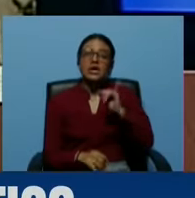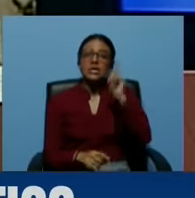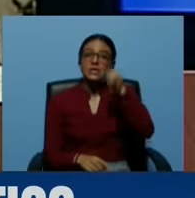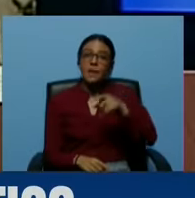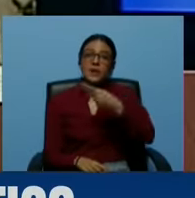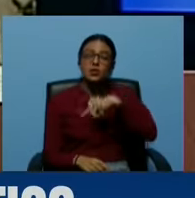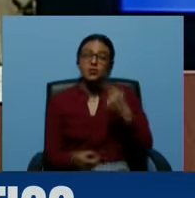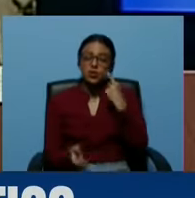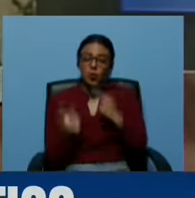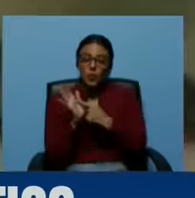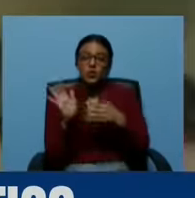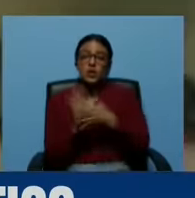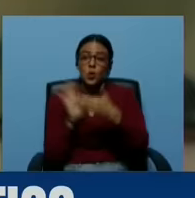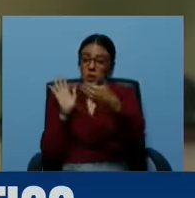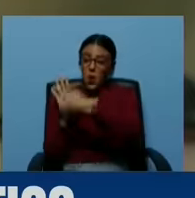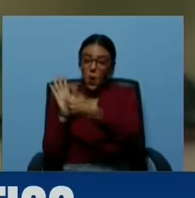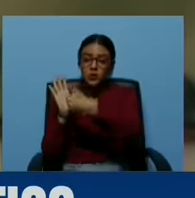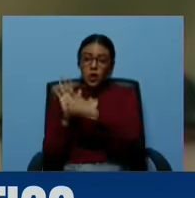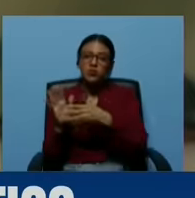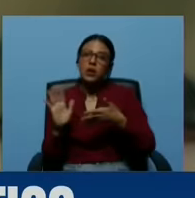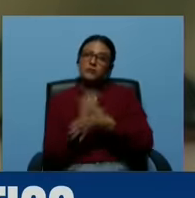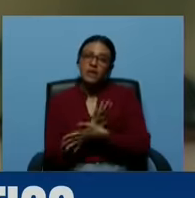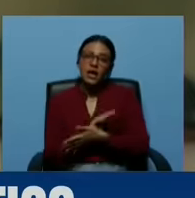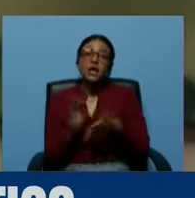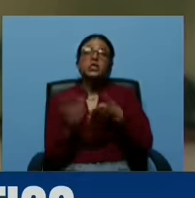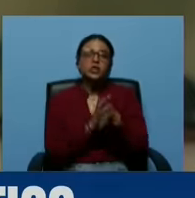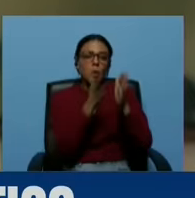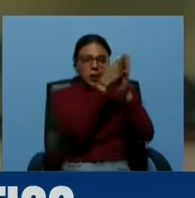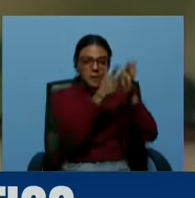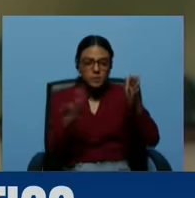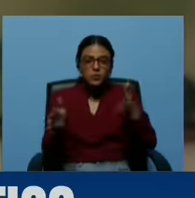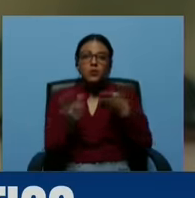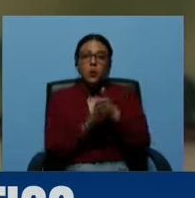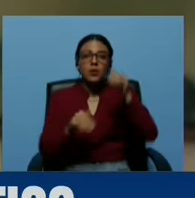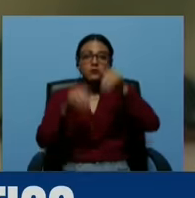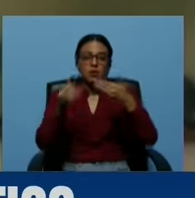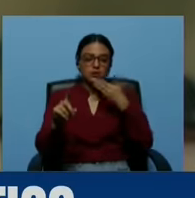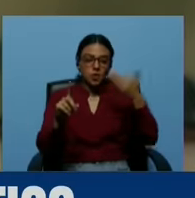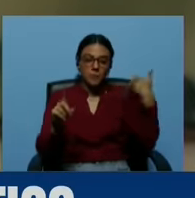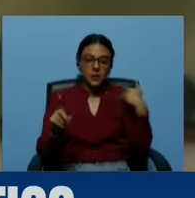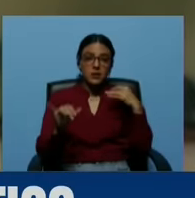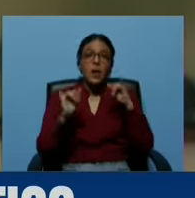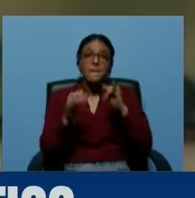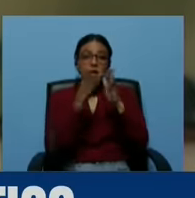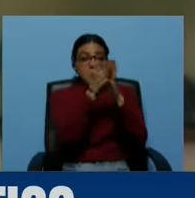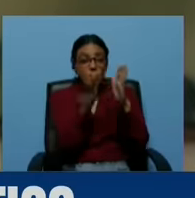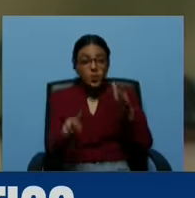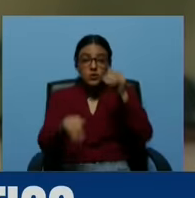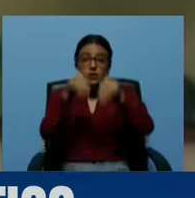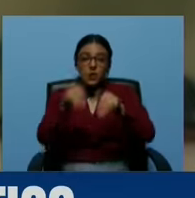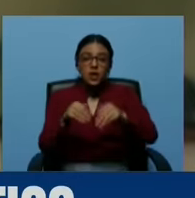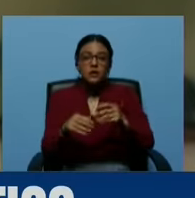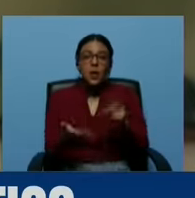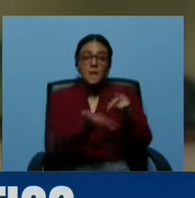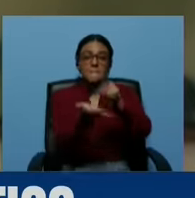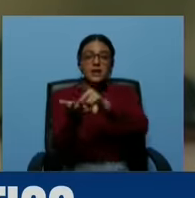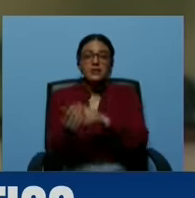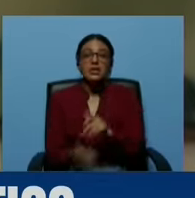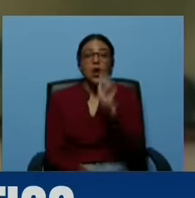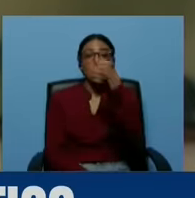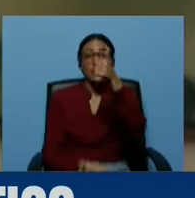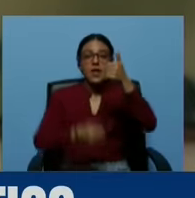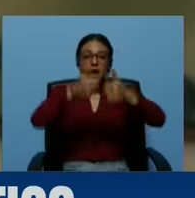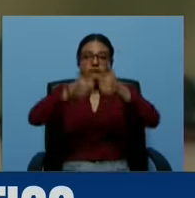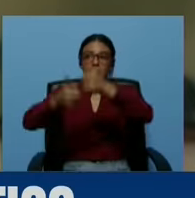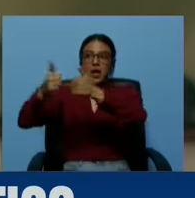este formato de agresión el proceso electoral. En ese proceso electoral participaron 10